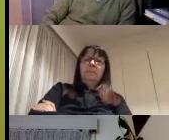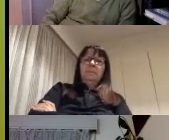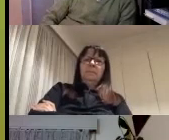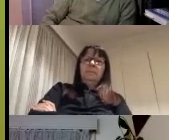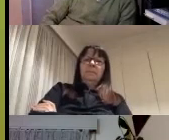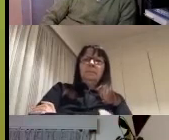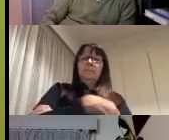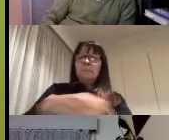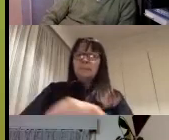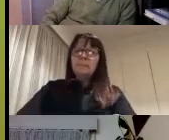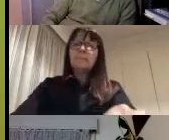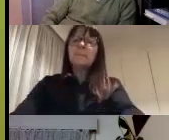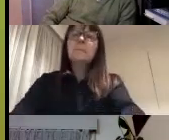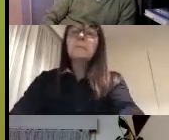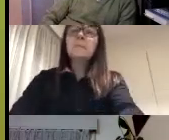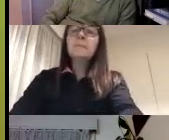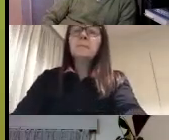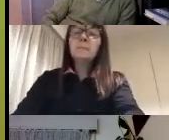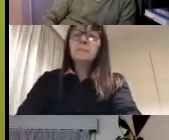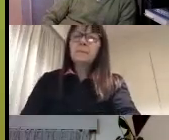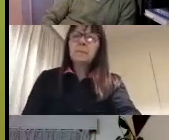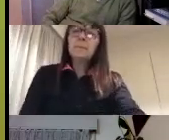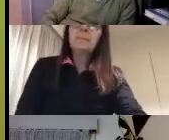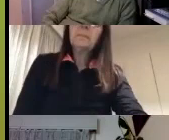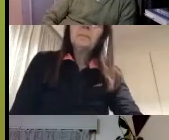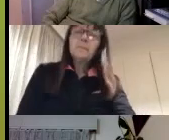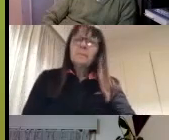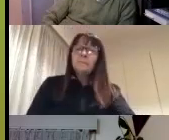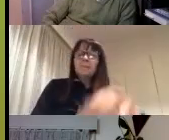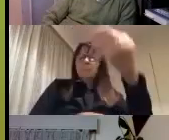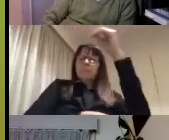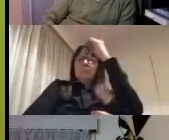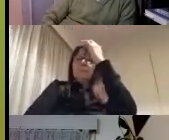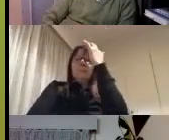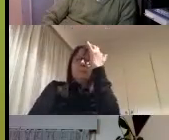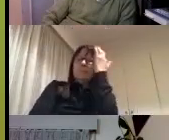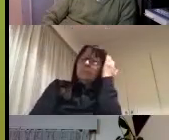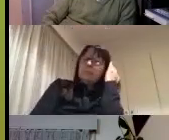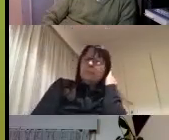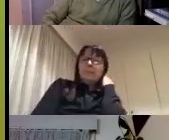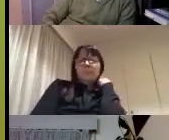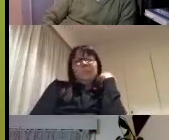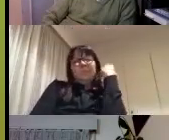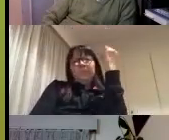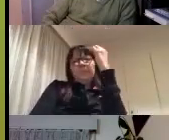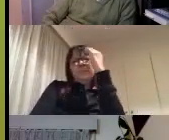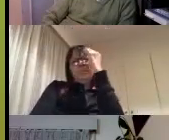que eran los días que... Desde el 14 al 16. Esos días fueron los que se hicieron las salidas de campo en la feria, ¿no?